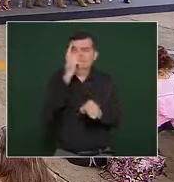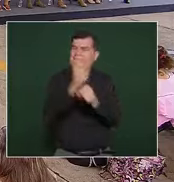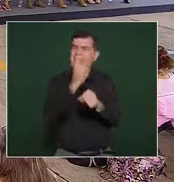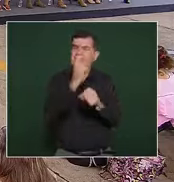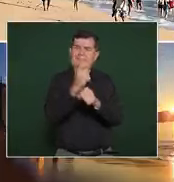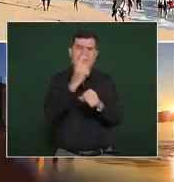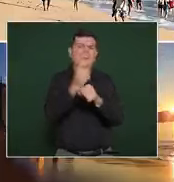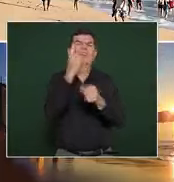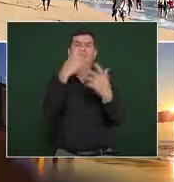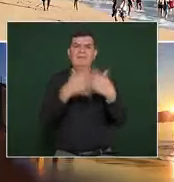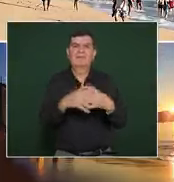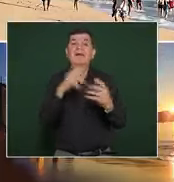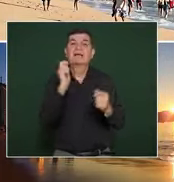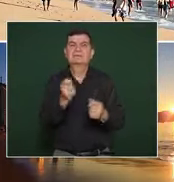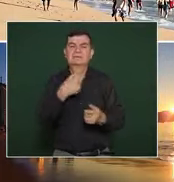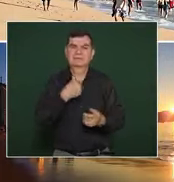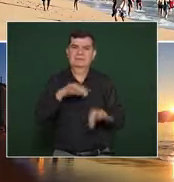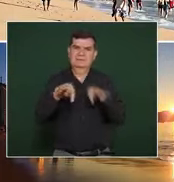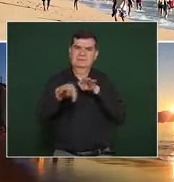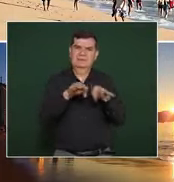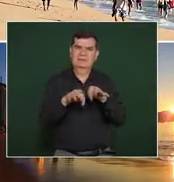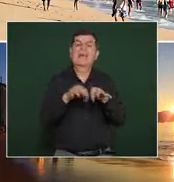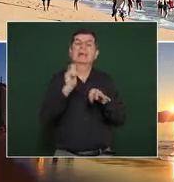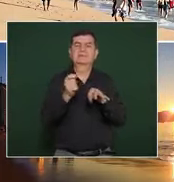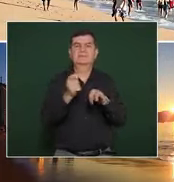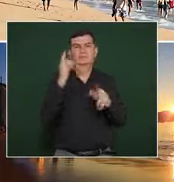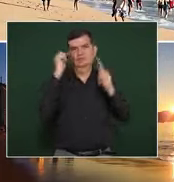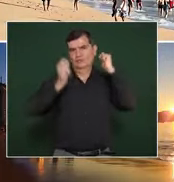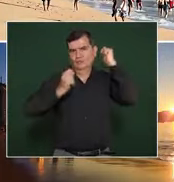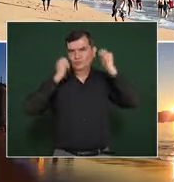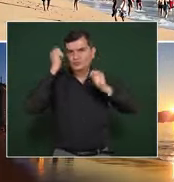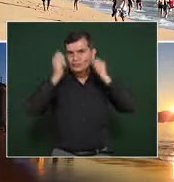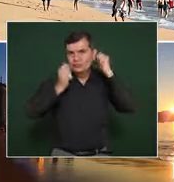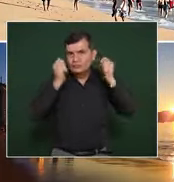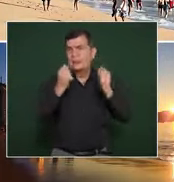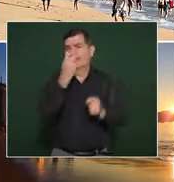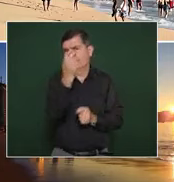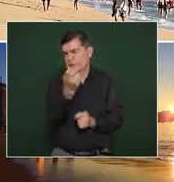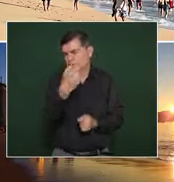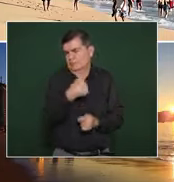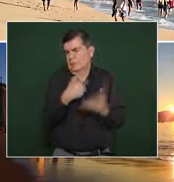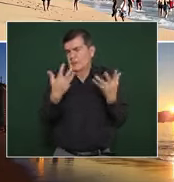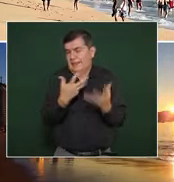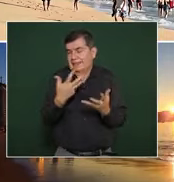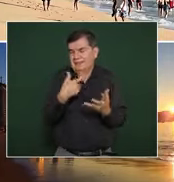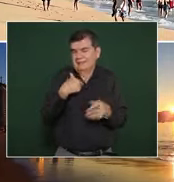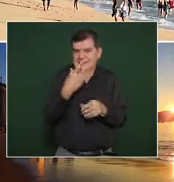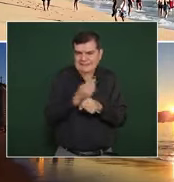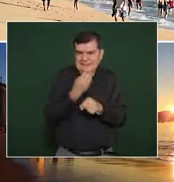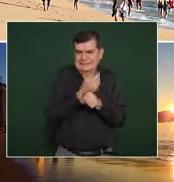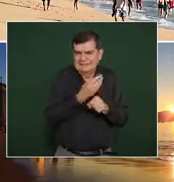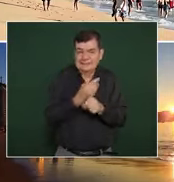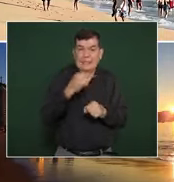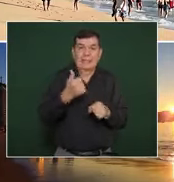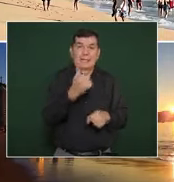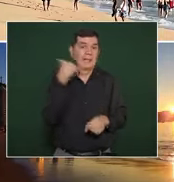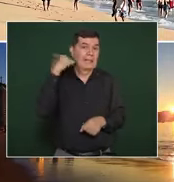principal industria y fuente de empleo, que es el turismo. Al respecto, hoy en día Acapulco cuenta